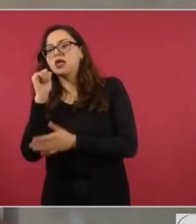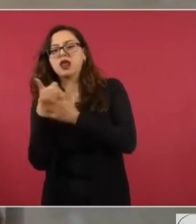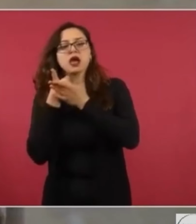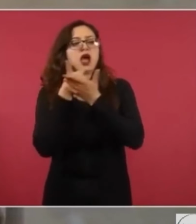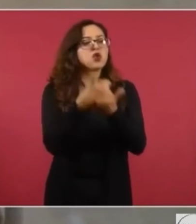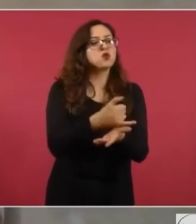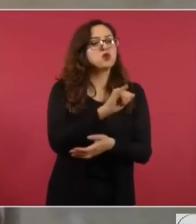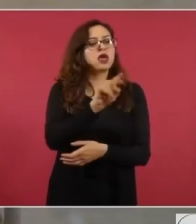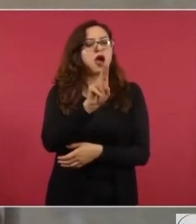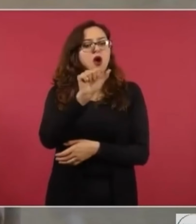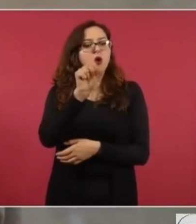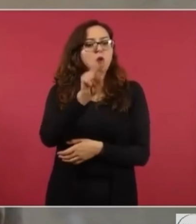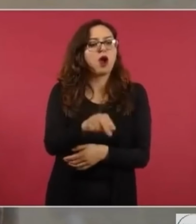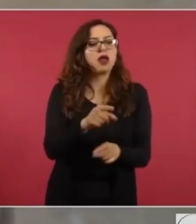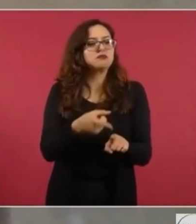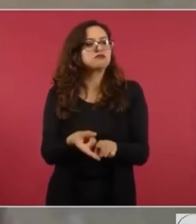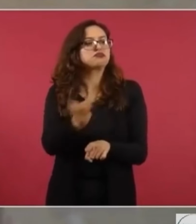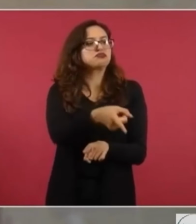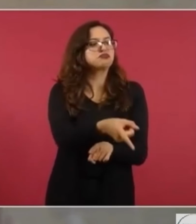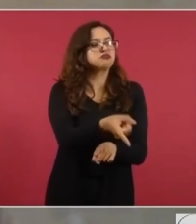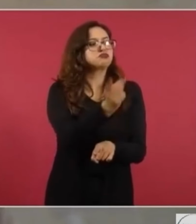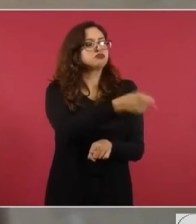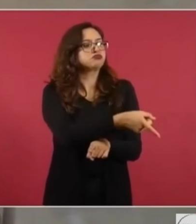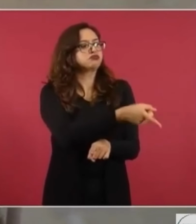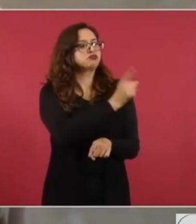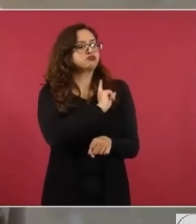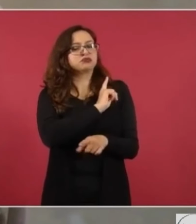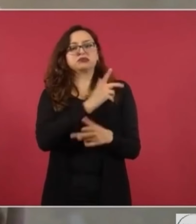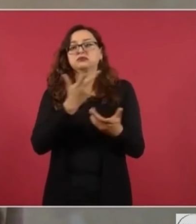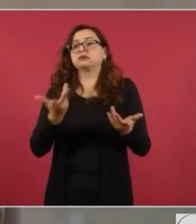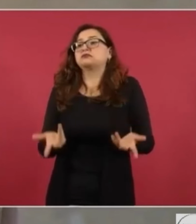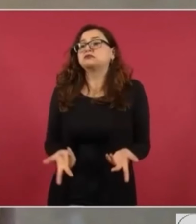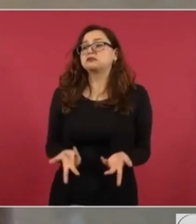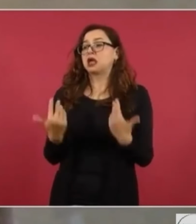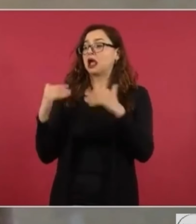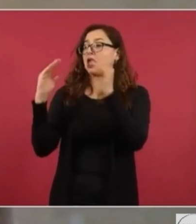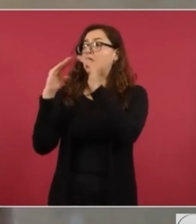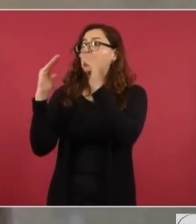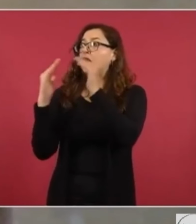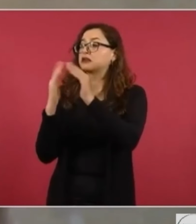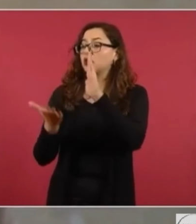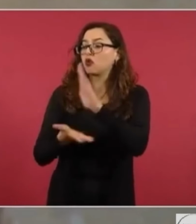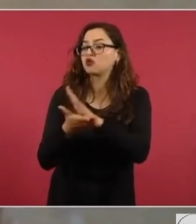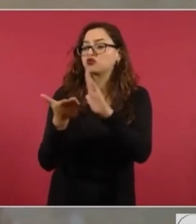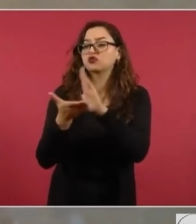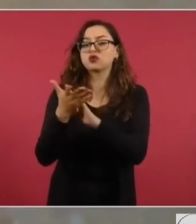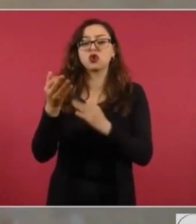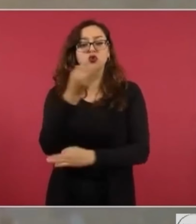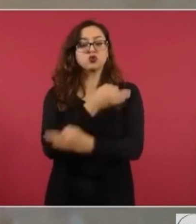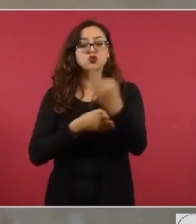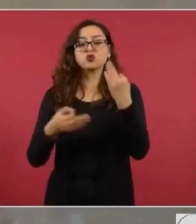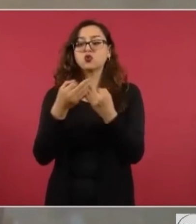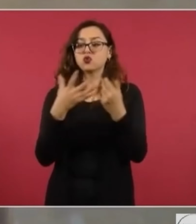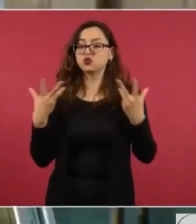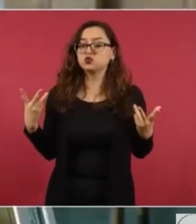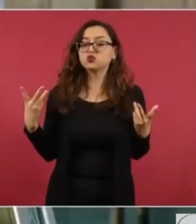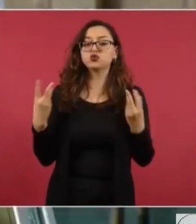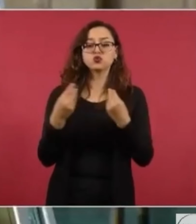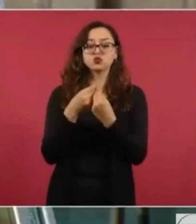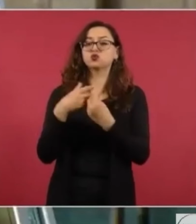así sucesivamente. Para fabricar una casa, ponían manos a la obra todos los miembros de la